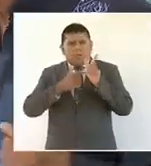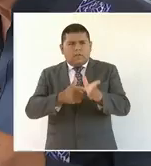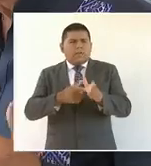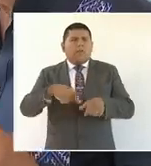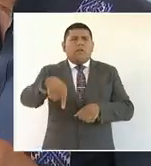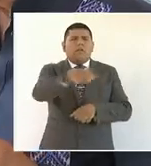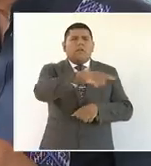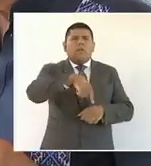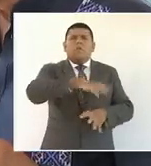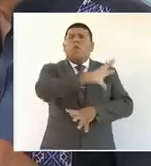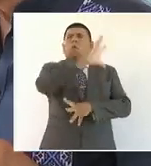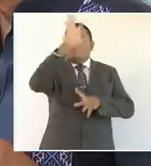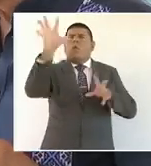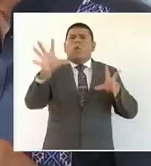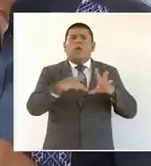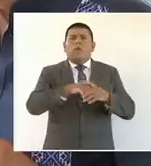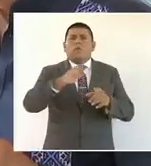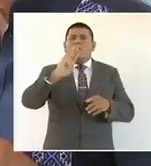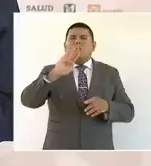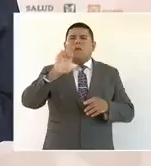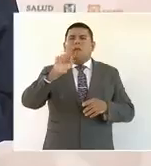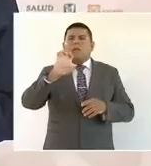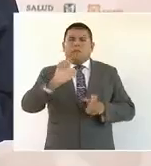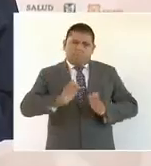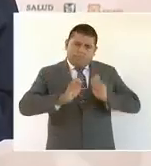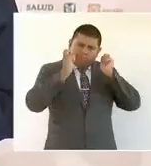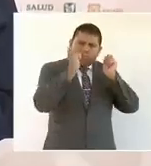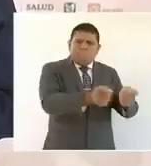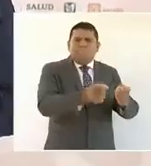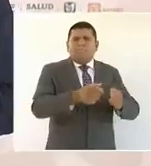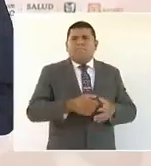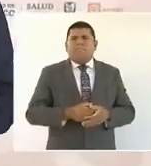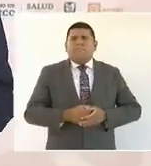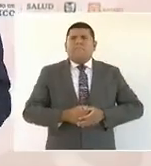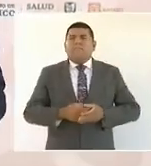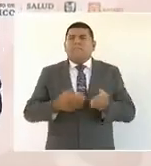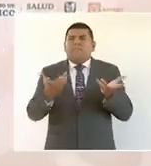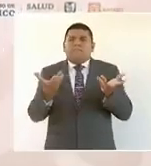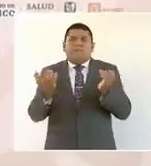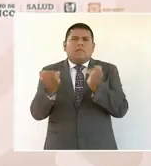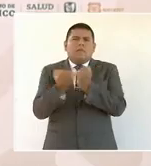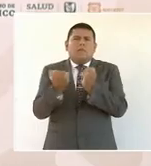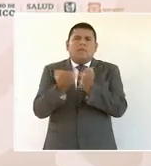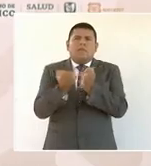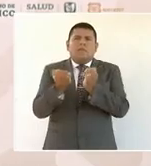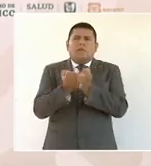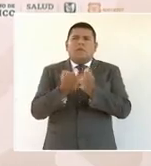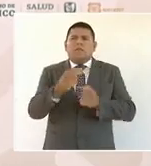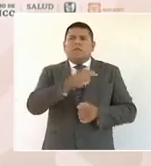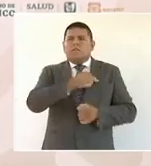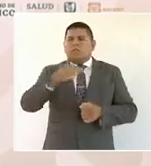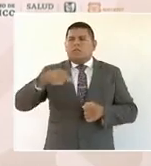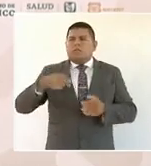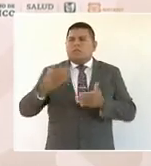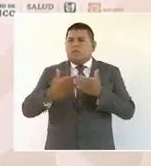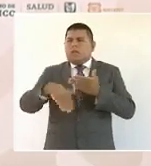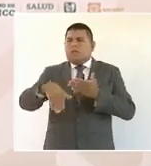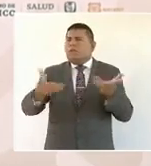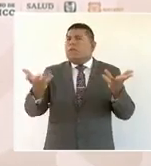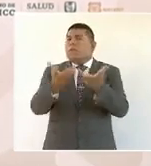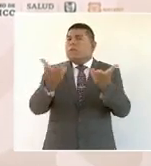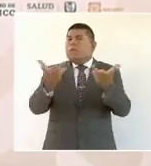a todos los trabajadores de la salud y vamos a mejorar